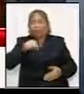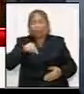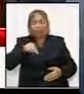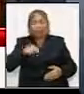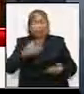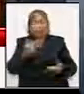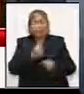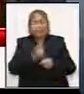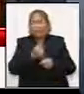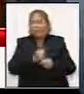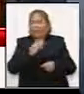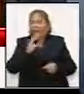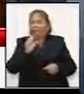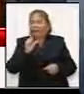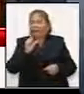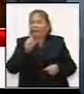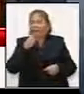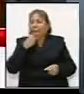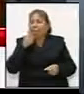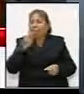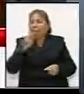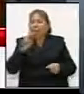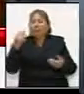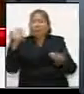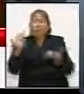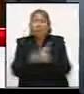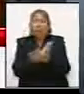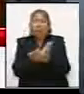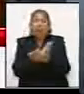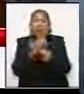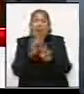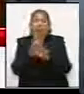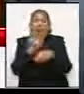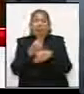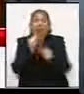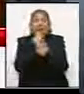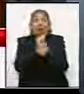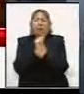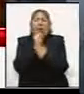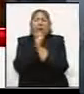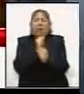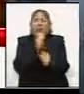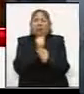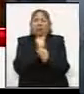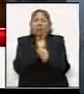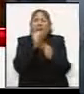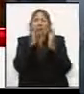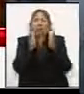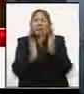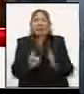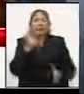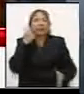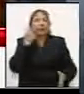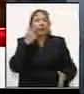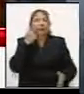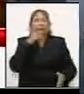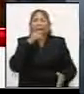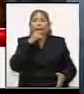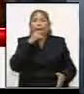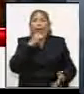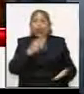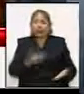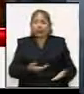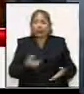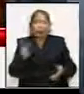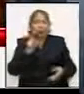CAS es una moderna forma de explotar a los trabajadores, hombres y mujeres,